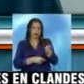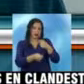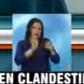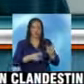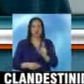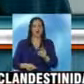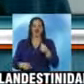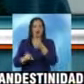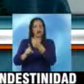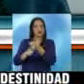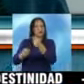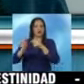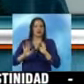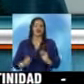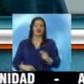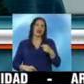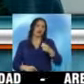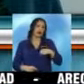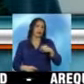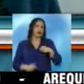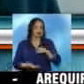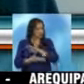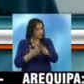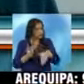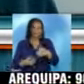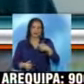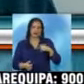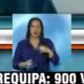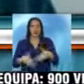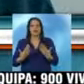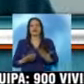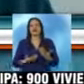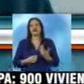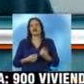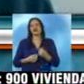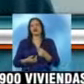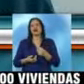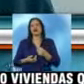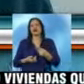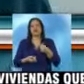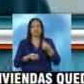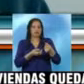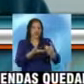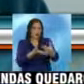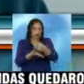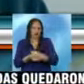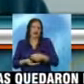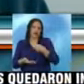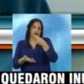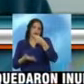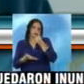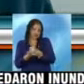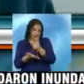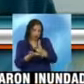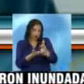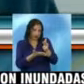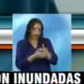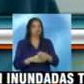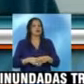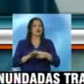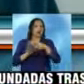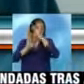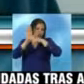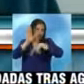de los comerciantes. La municipalidad y todas las municipalidades solamente pueden cobrar parqueo vehicular en mérito de una ordenanza que es ratificada por la Municipalidad de